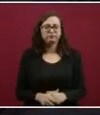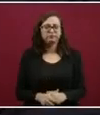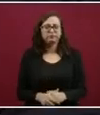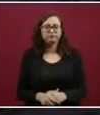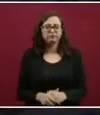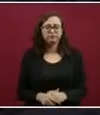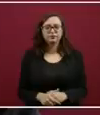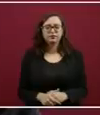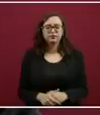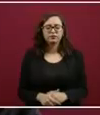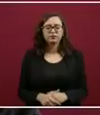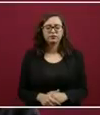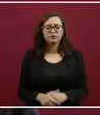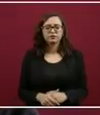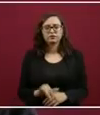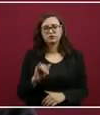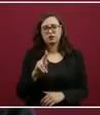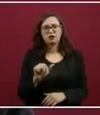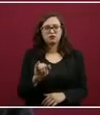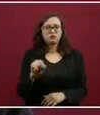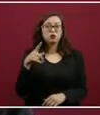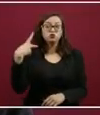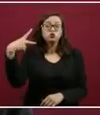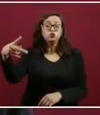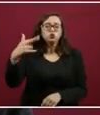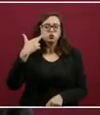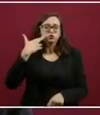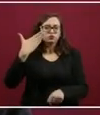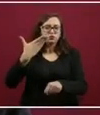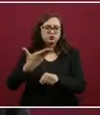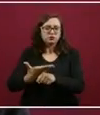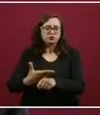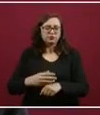corresponde al Instituto de Transparencia.